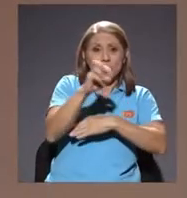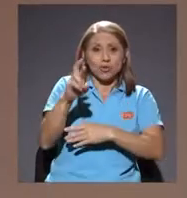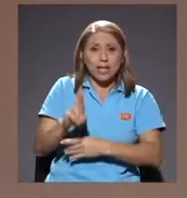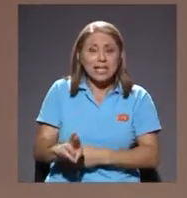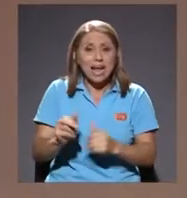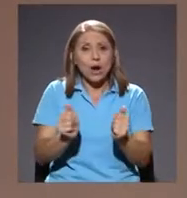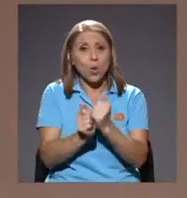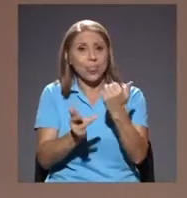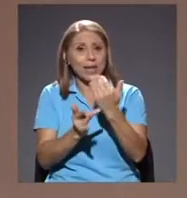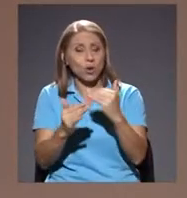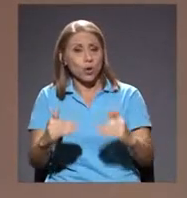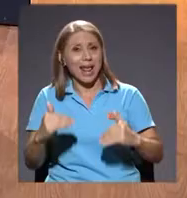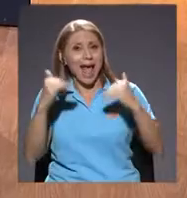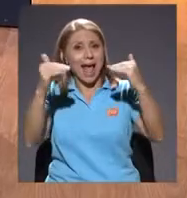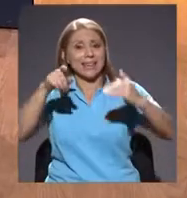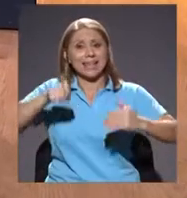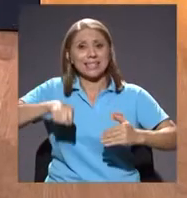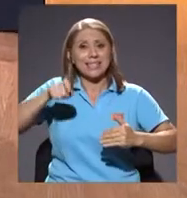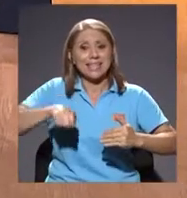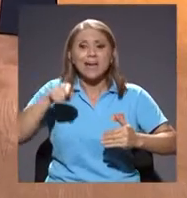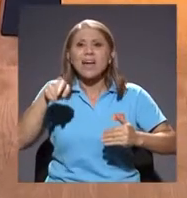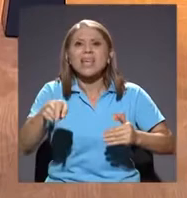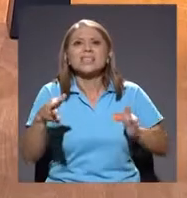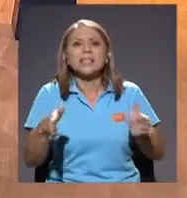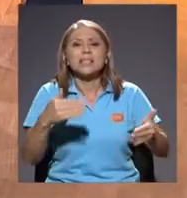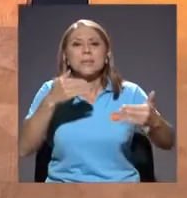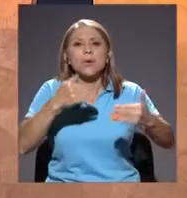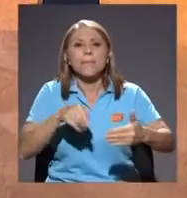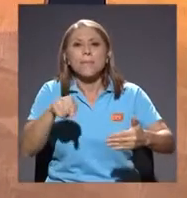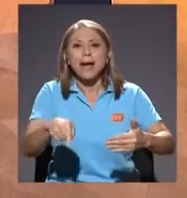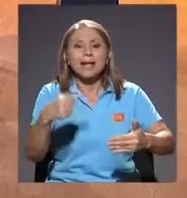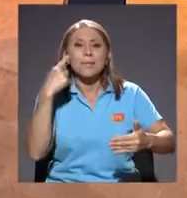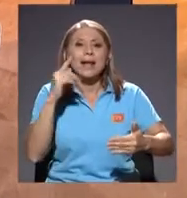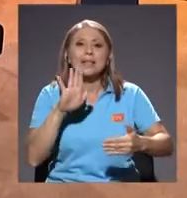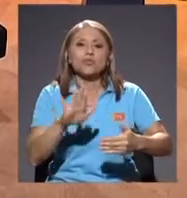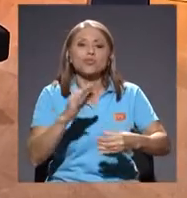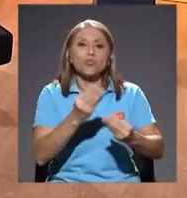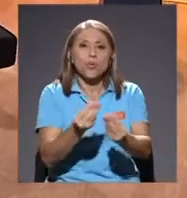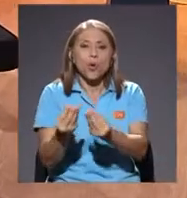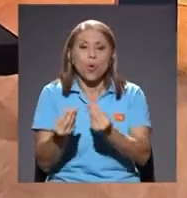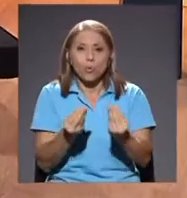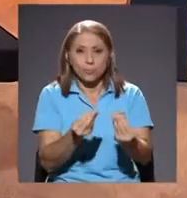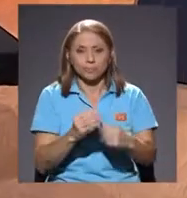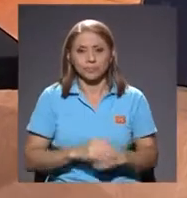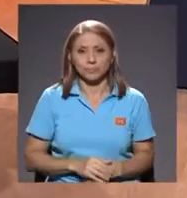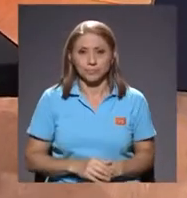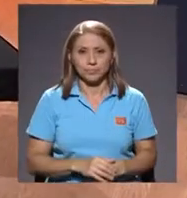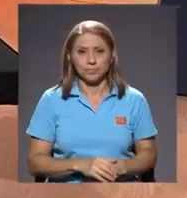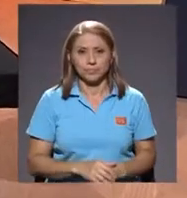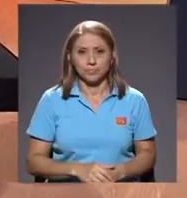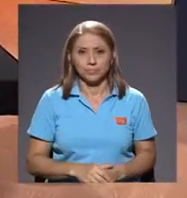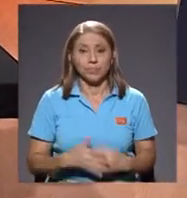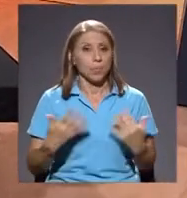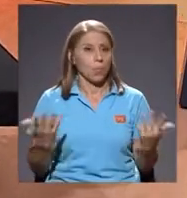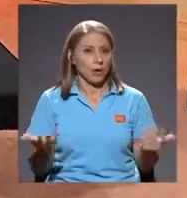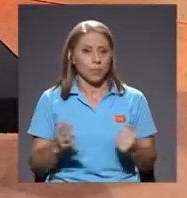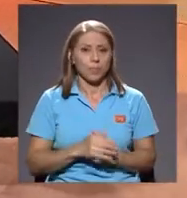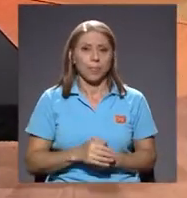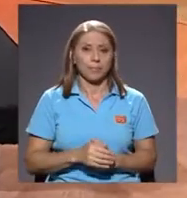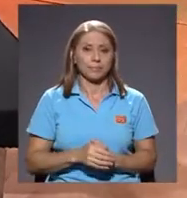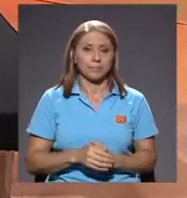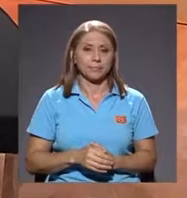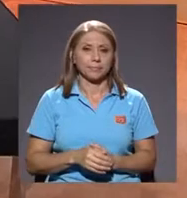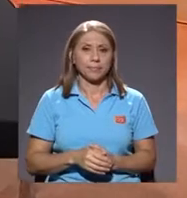empaques de ese tipo empaques para su línea de producción bueno en los años